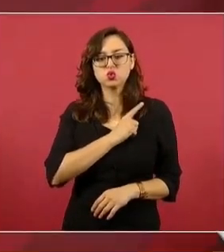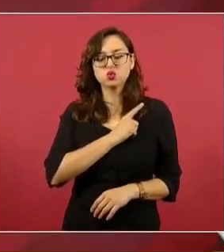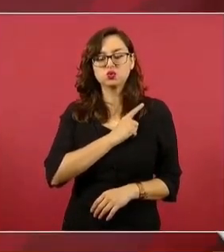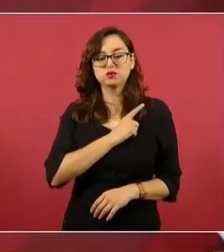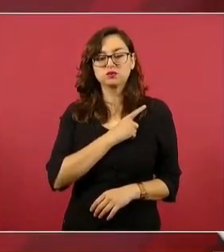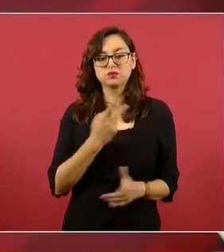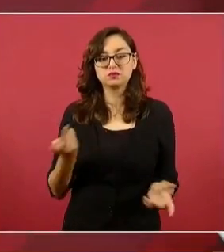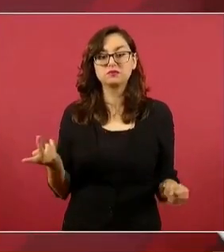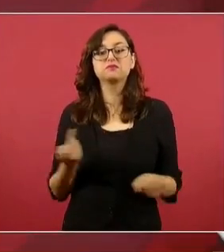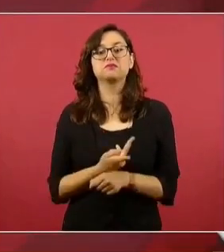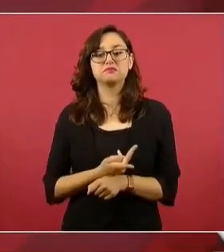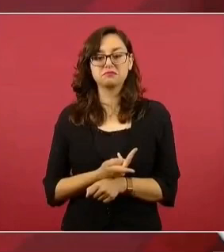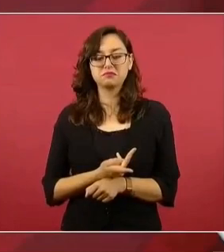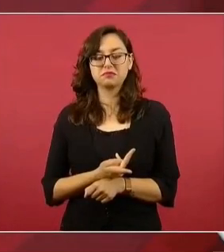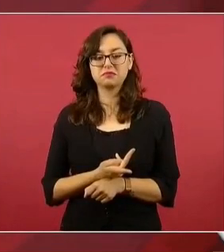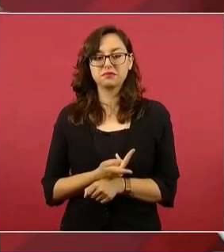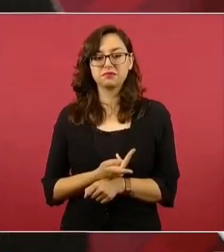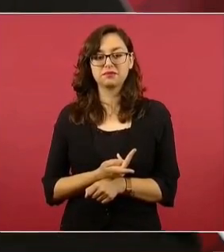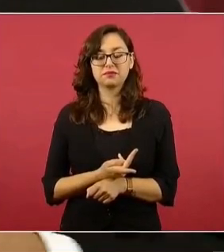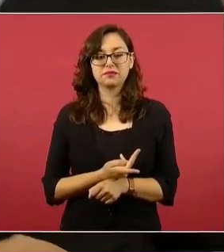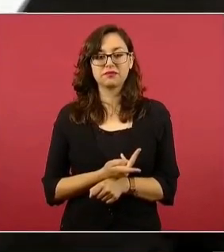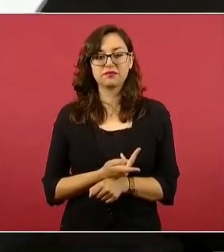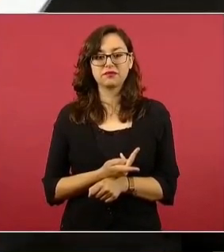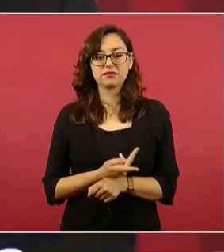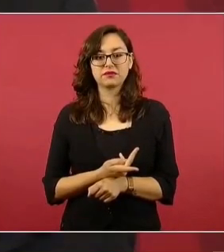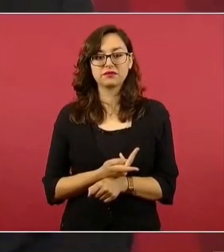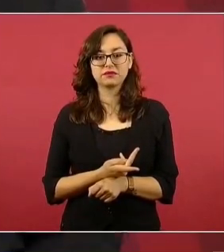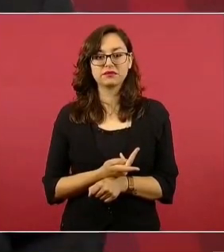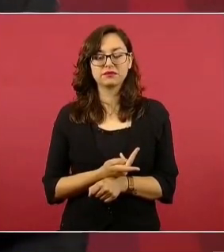y tuvo que apoyarse